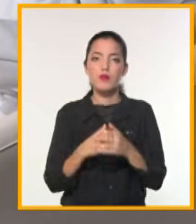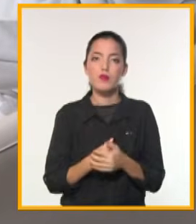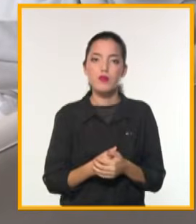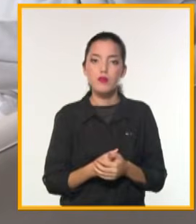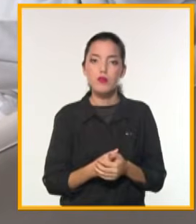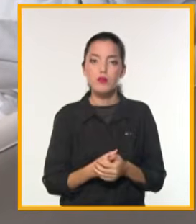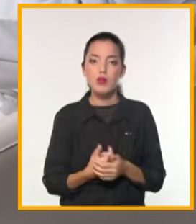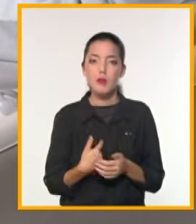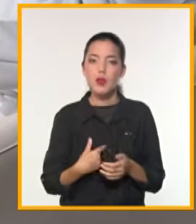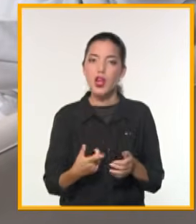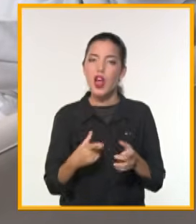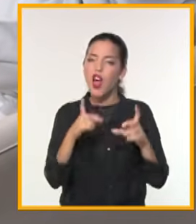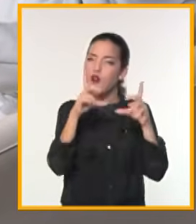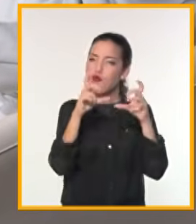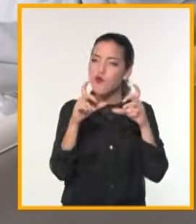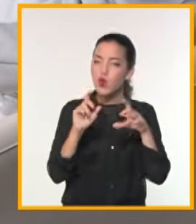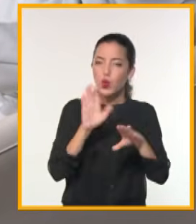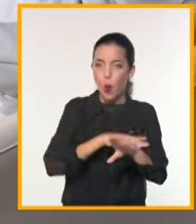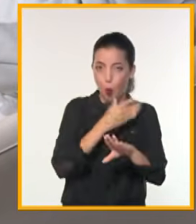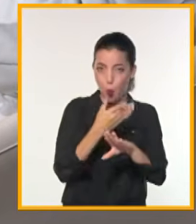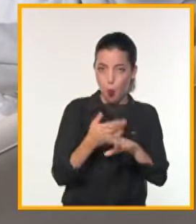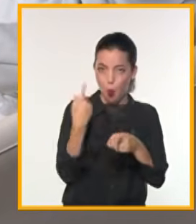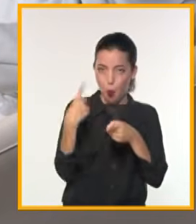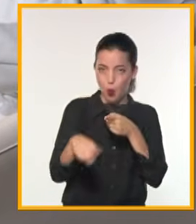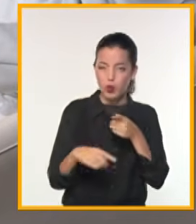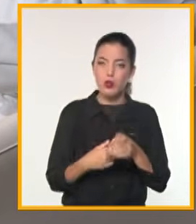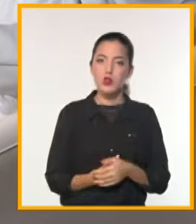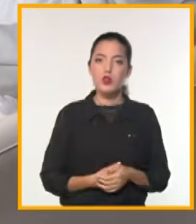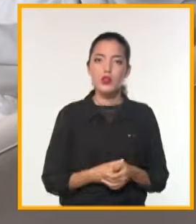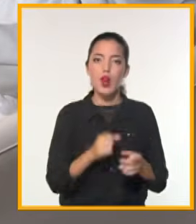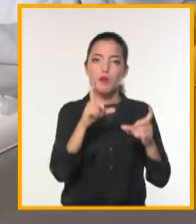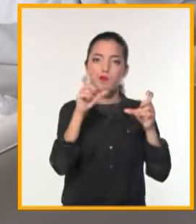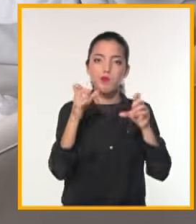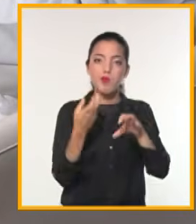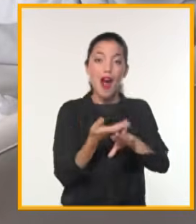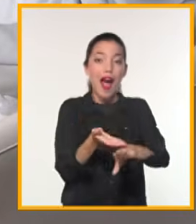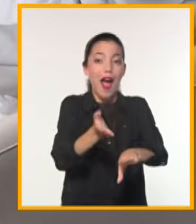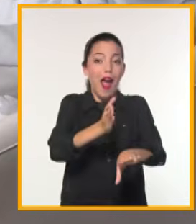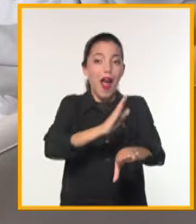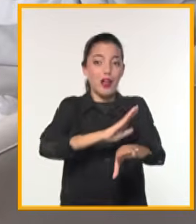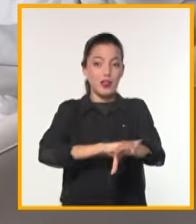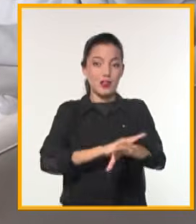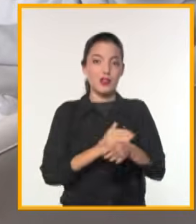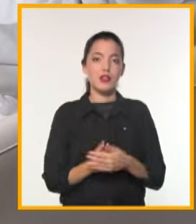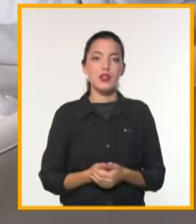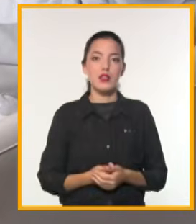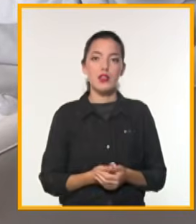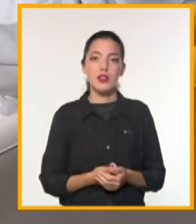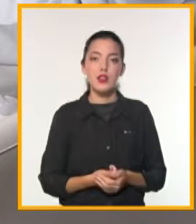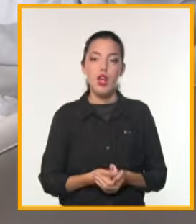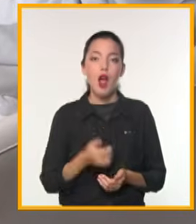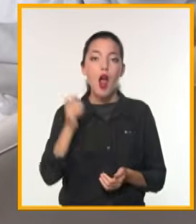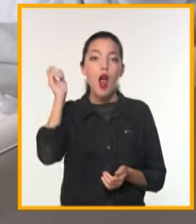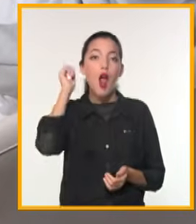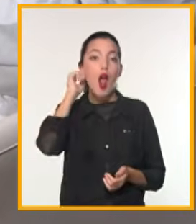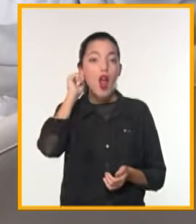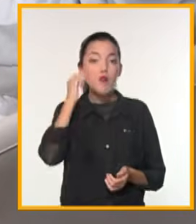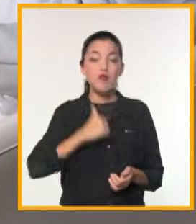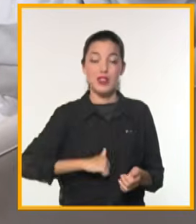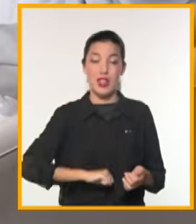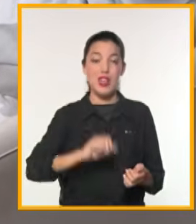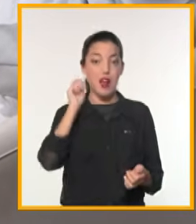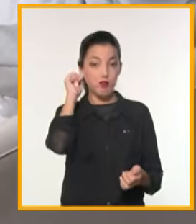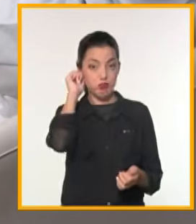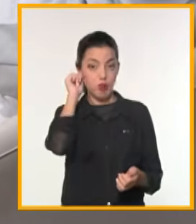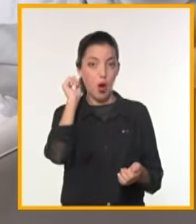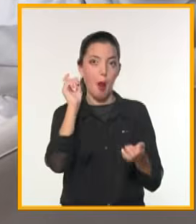foto que mostramos al principio de el Lisette con su mamá y con Jorge, ¿no?